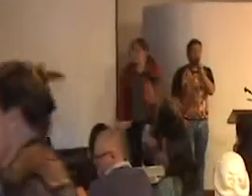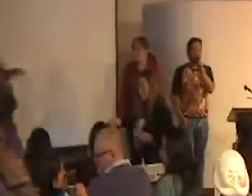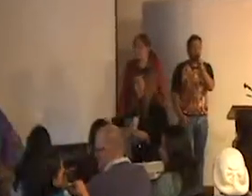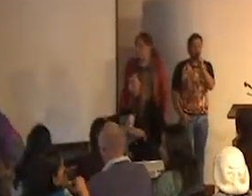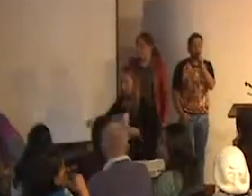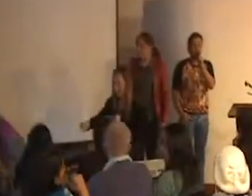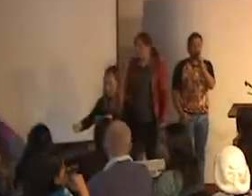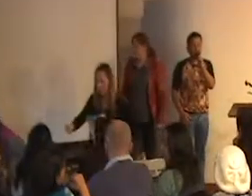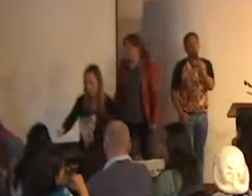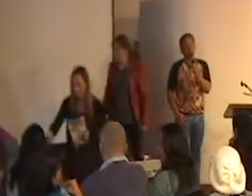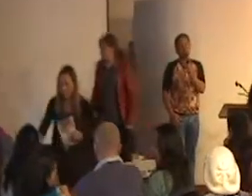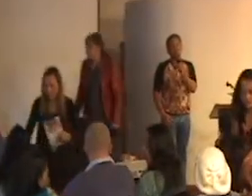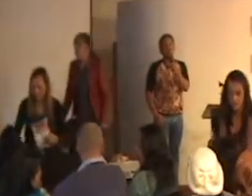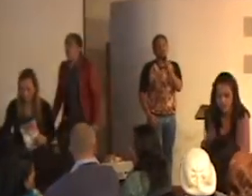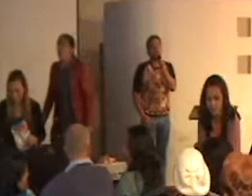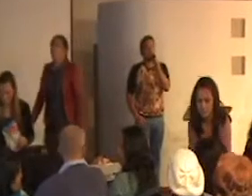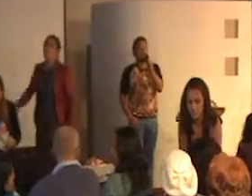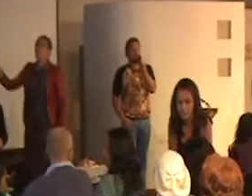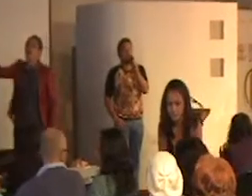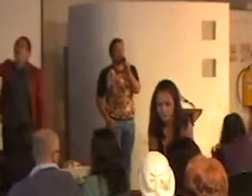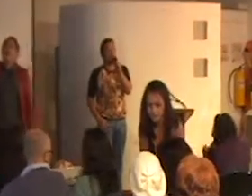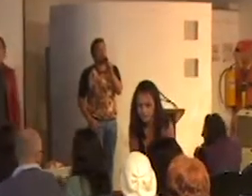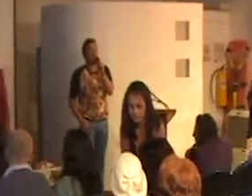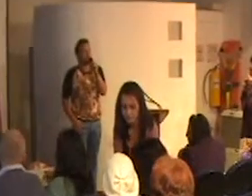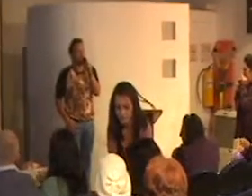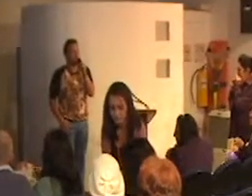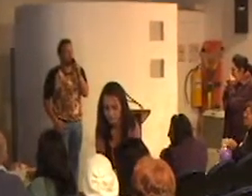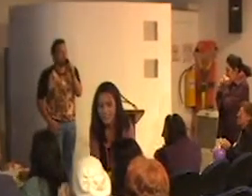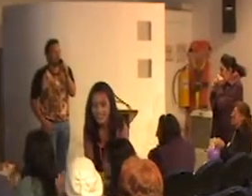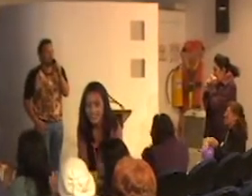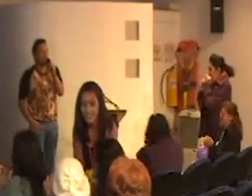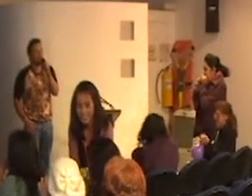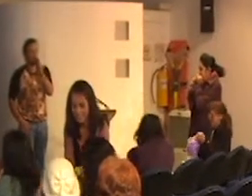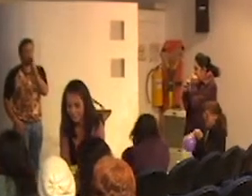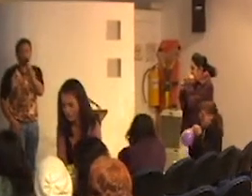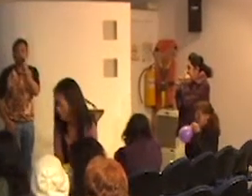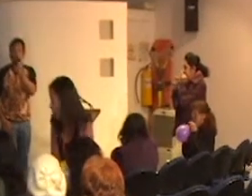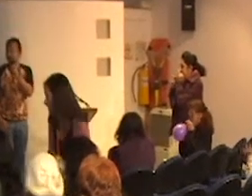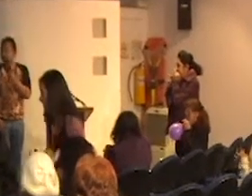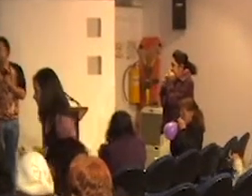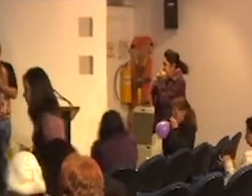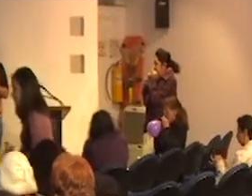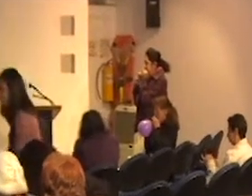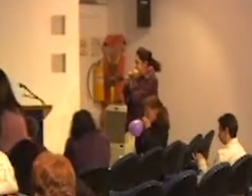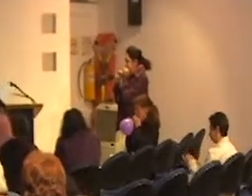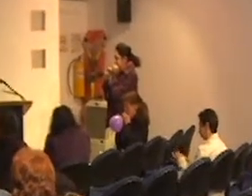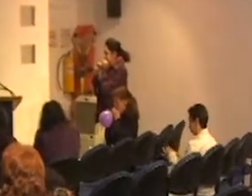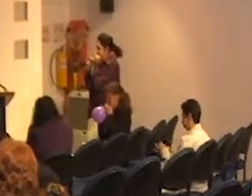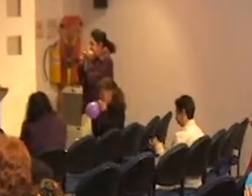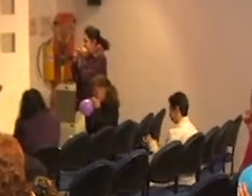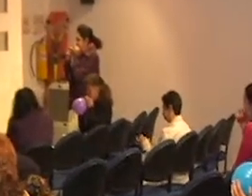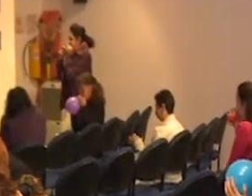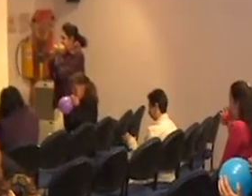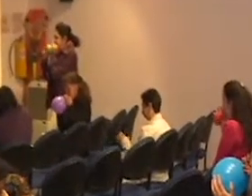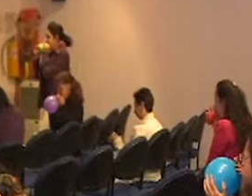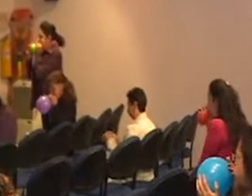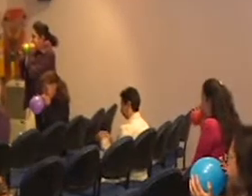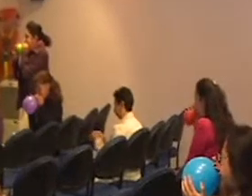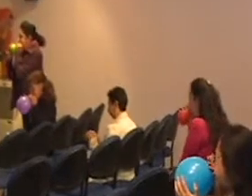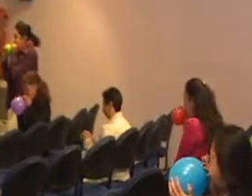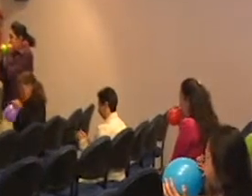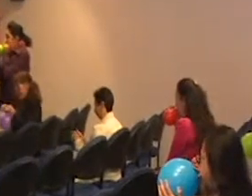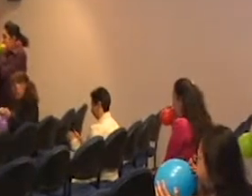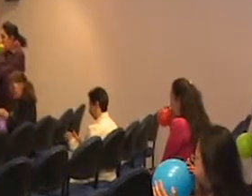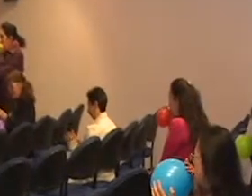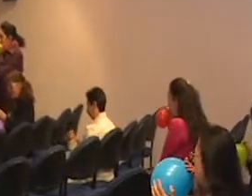soplo. Vamos a meter ahí las veces que se nos ha olvidado agradecernos.